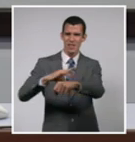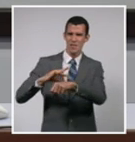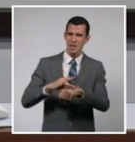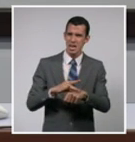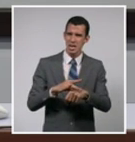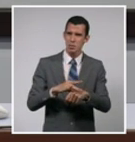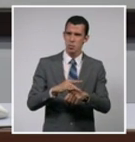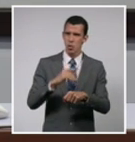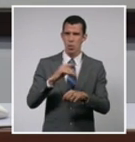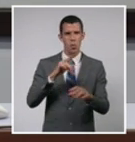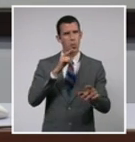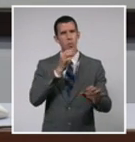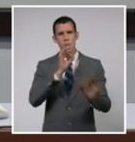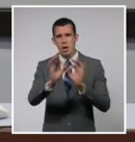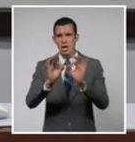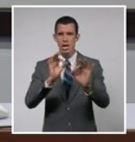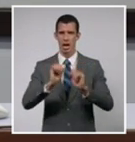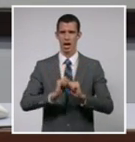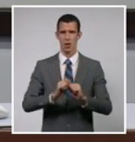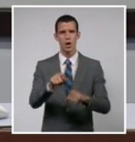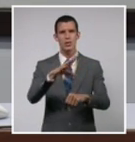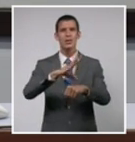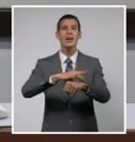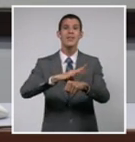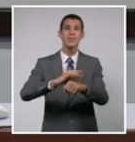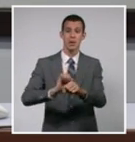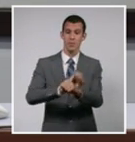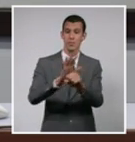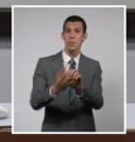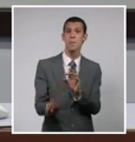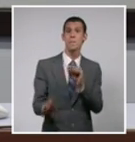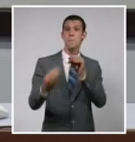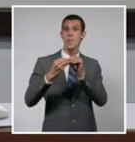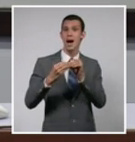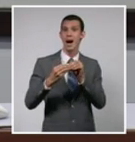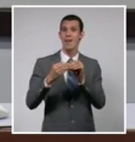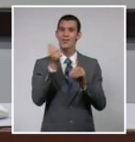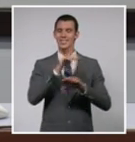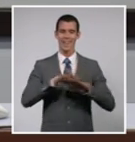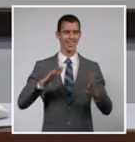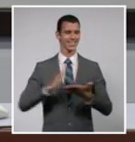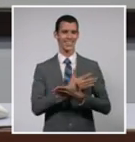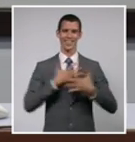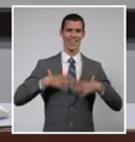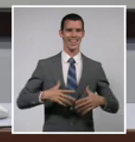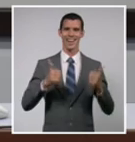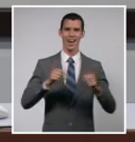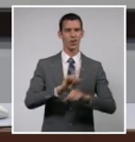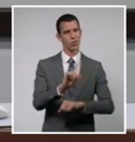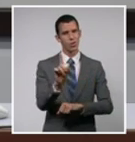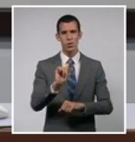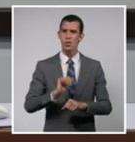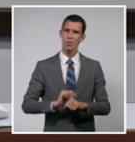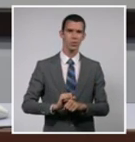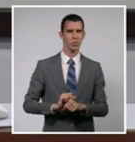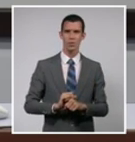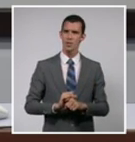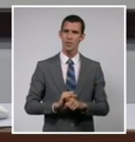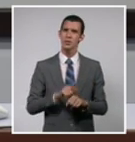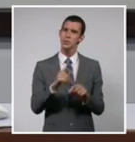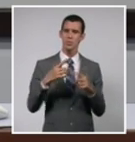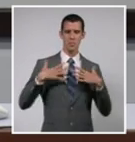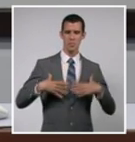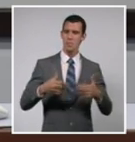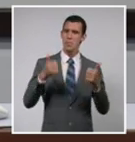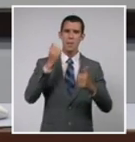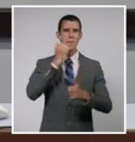que son afectadas por esta enfermedad después tienen complicaciones y una de nuestras estrategias en la recuperación es precisamente tratar